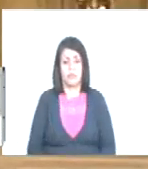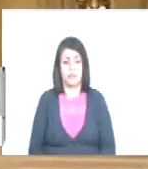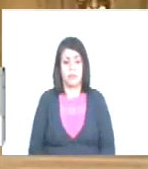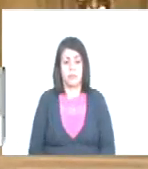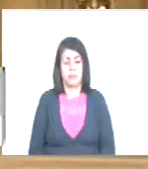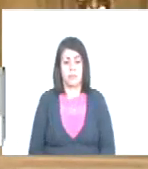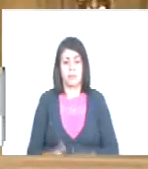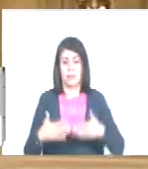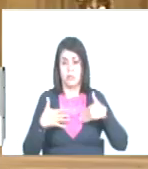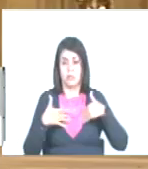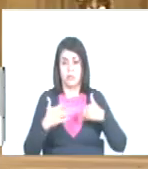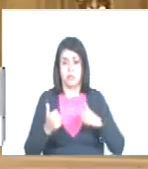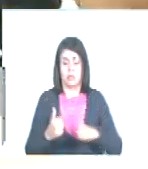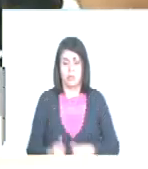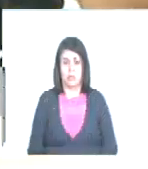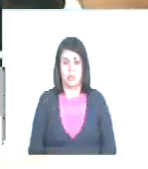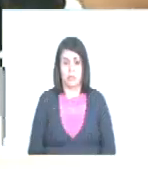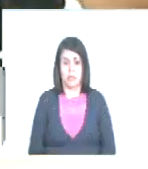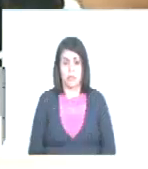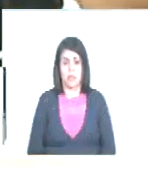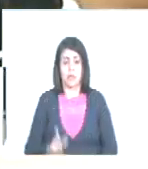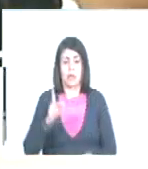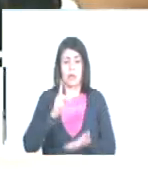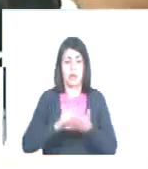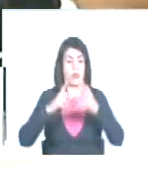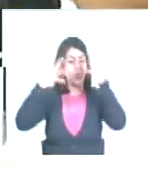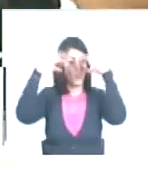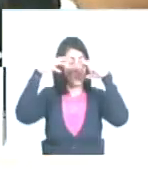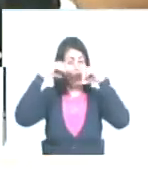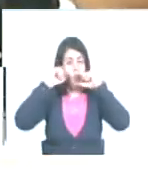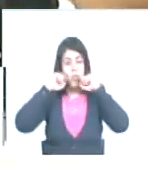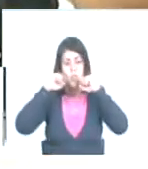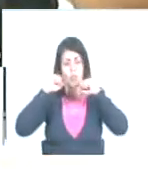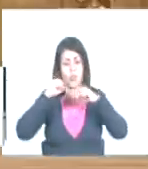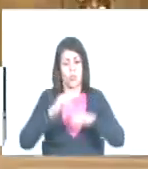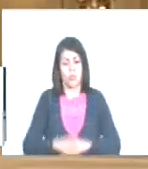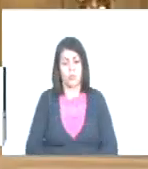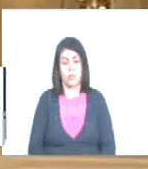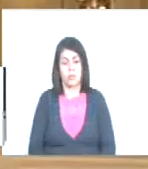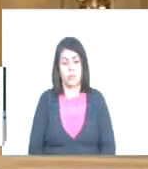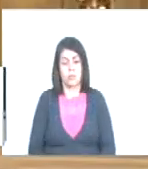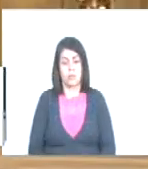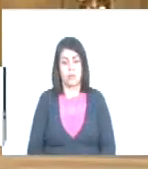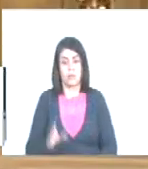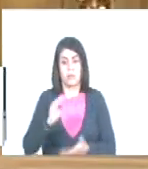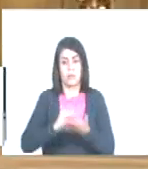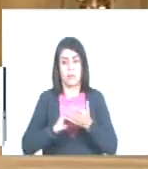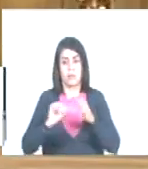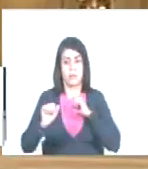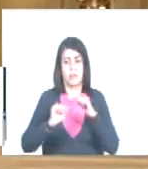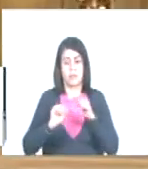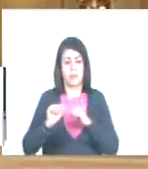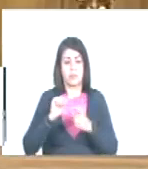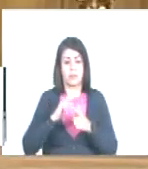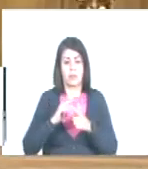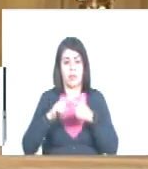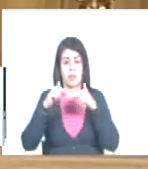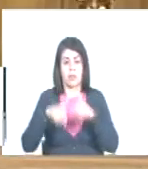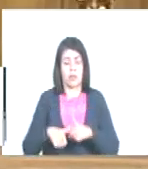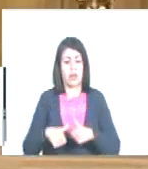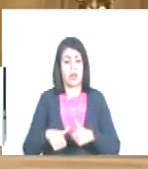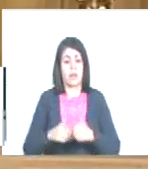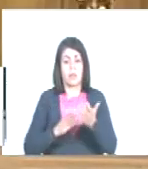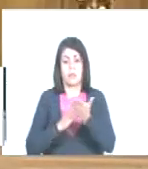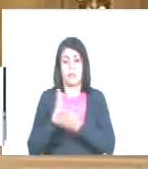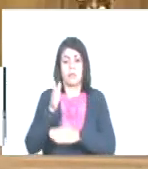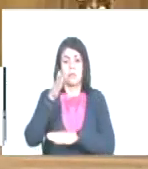su estado de salud, se aventó bajo la lluvia, con la que envolvió como todo un manto y